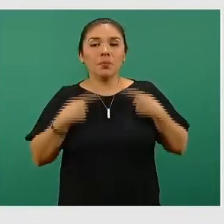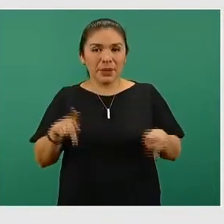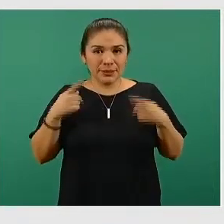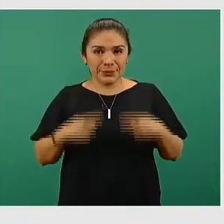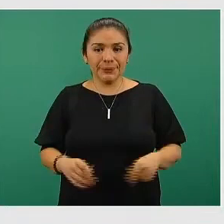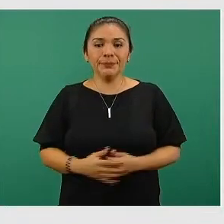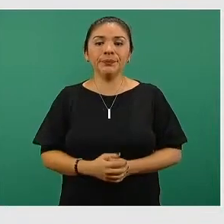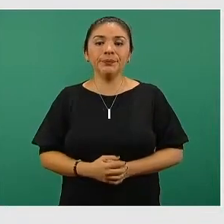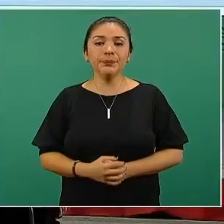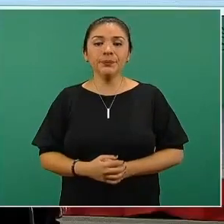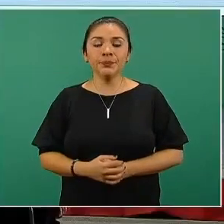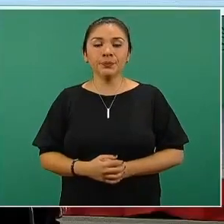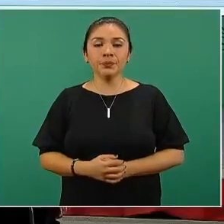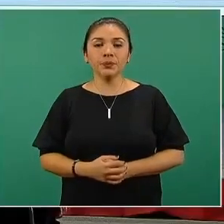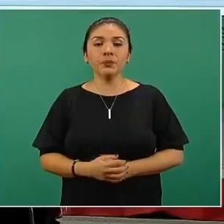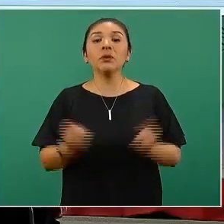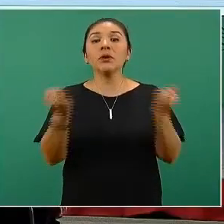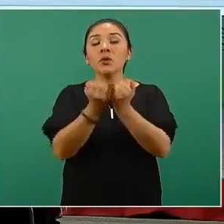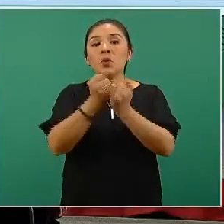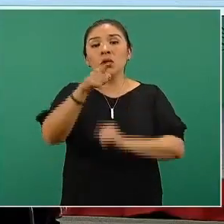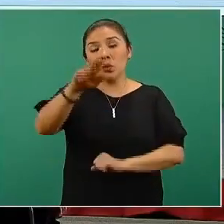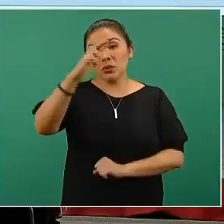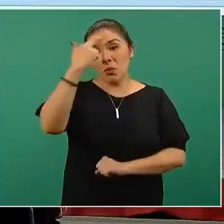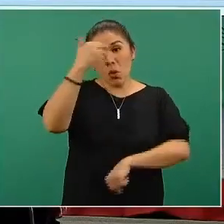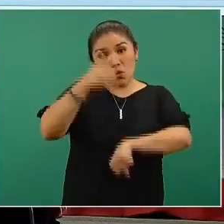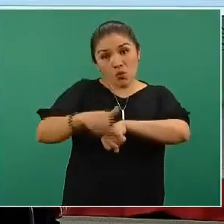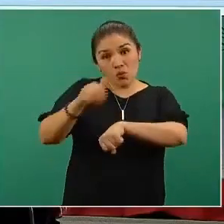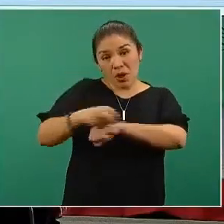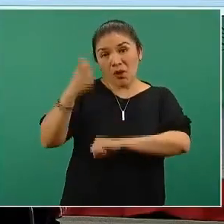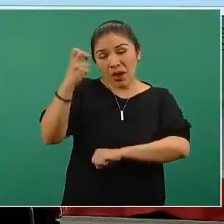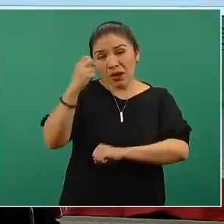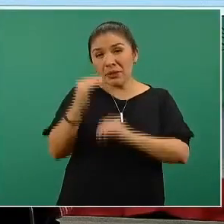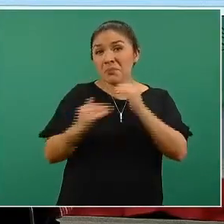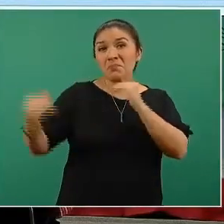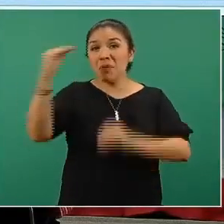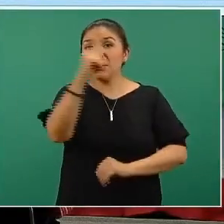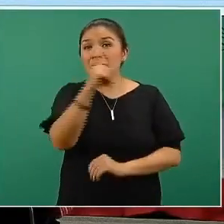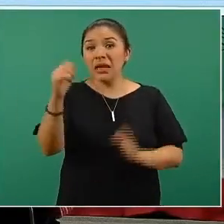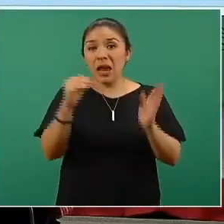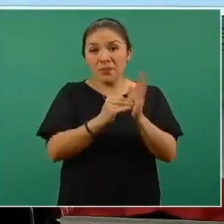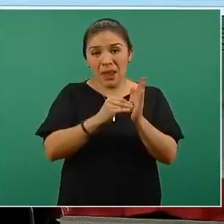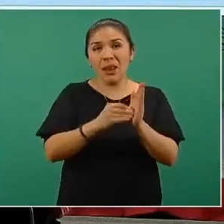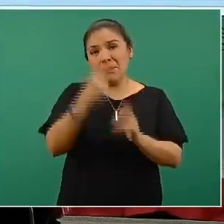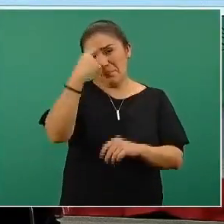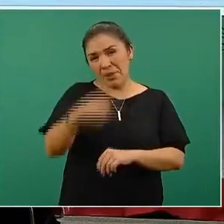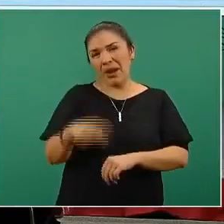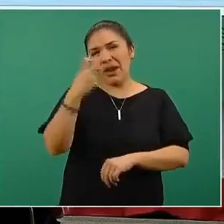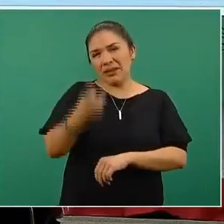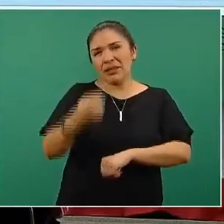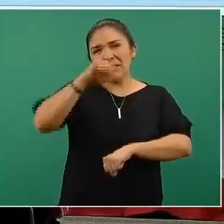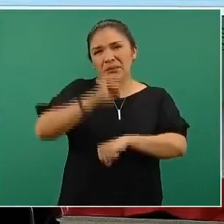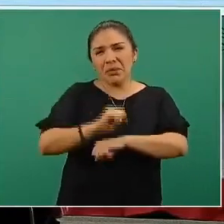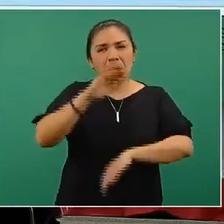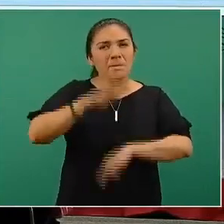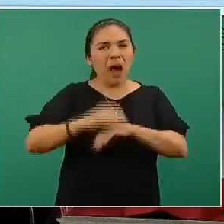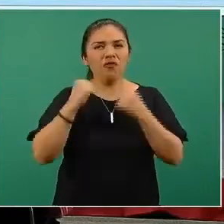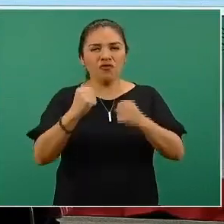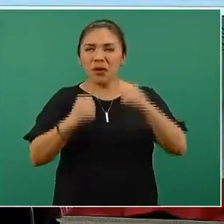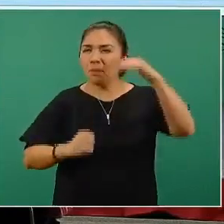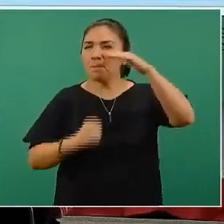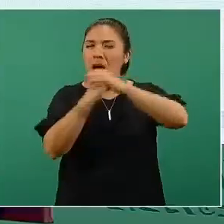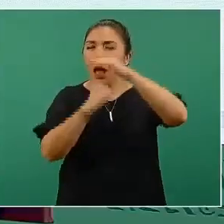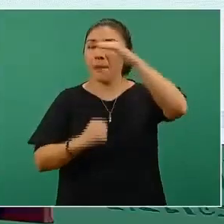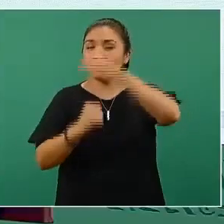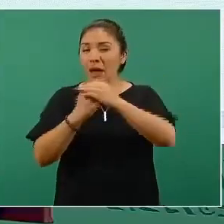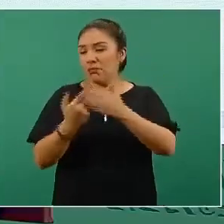51.094 personas. También recuerden, estos números llegamos por arriba de 100.000 en las semanas con mayor intensidad, en